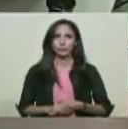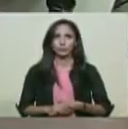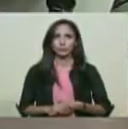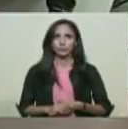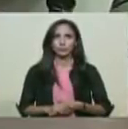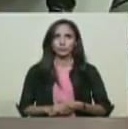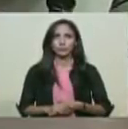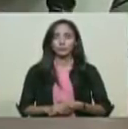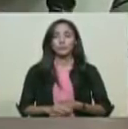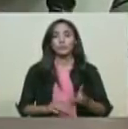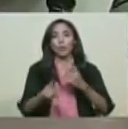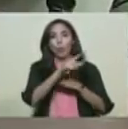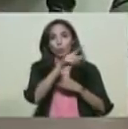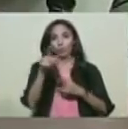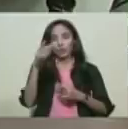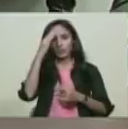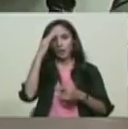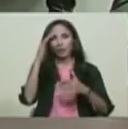Bueno, ustedes saben,